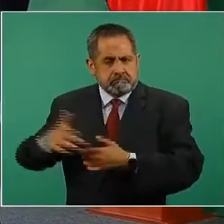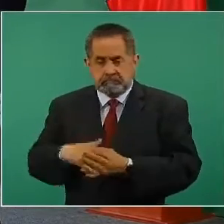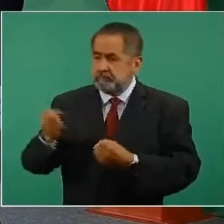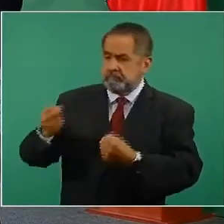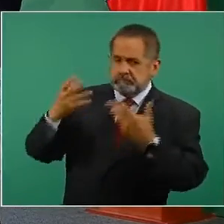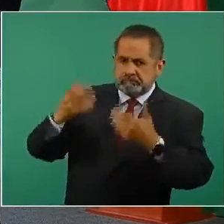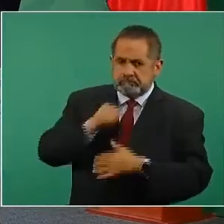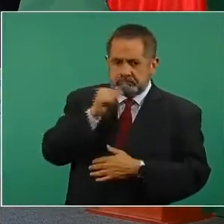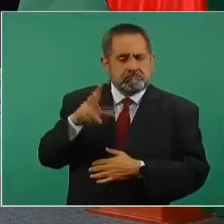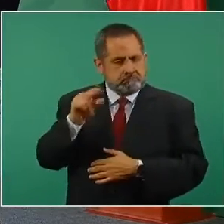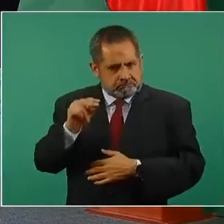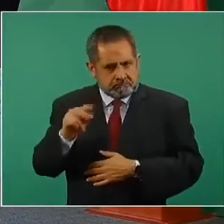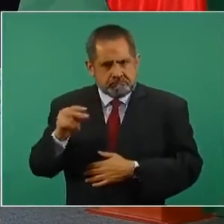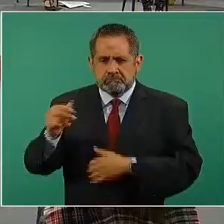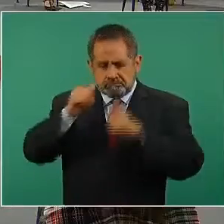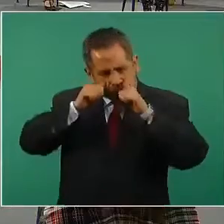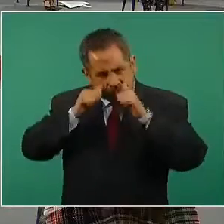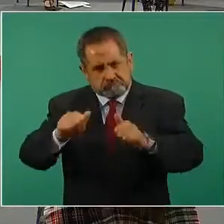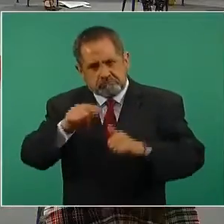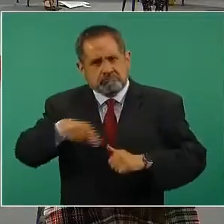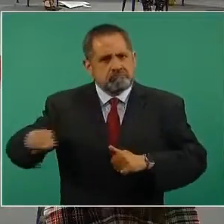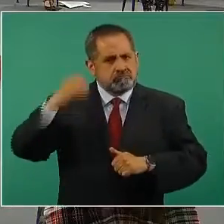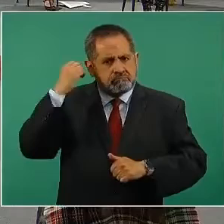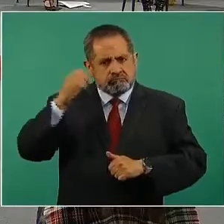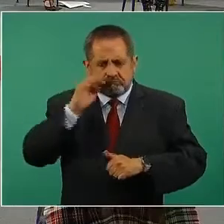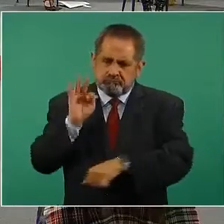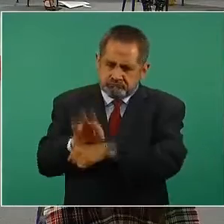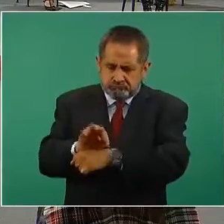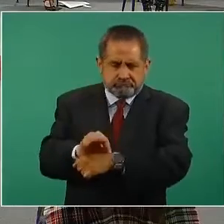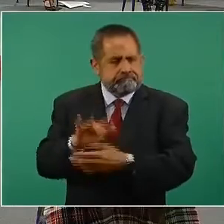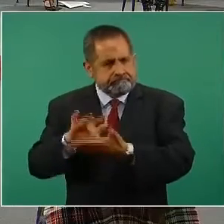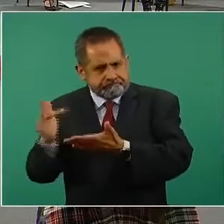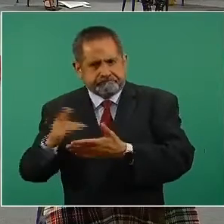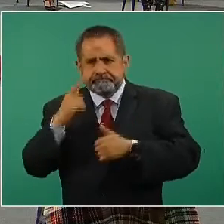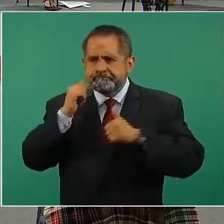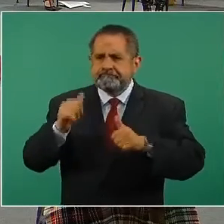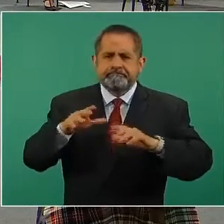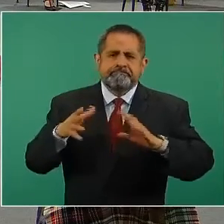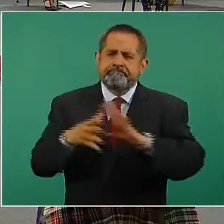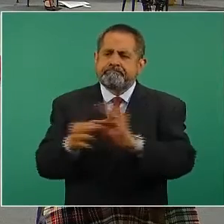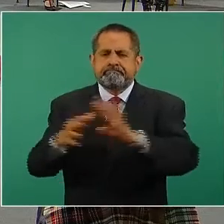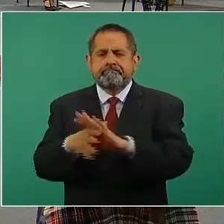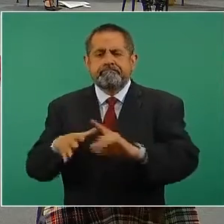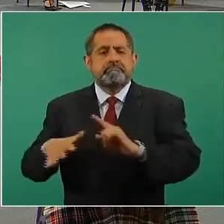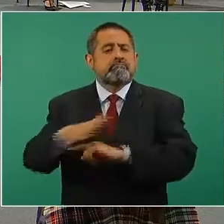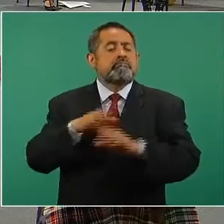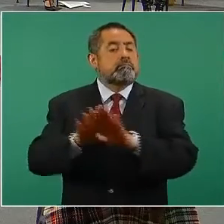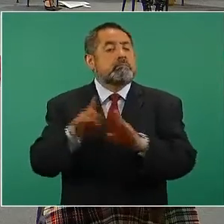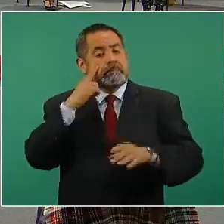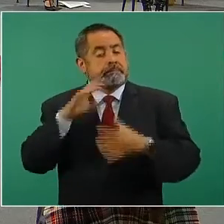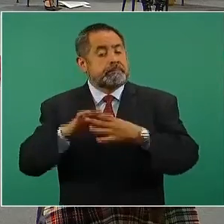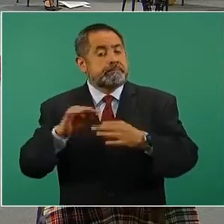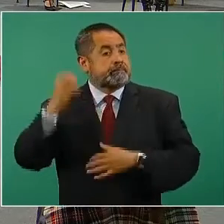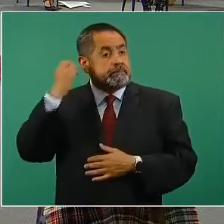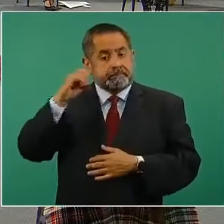solo al pueblo de Oaxaca, para que podamos también contextualizar el estado de